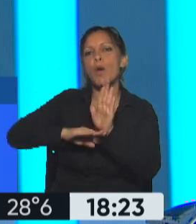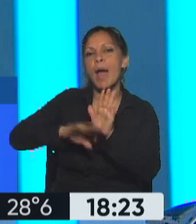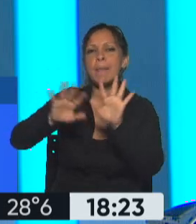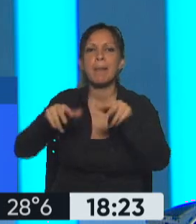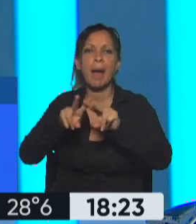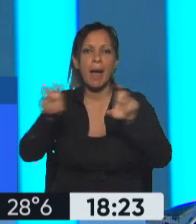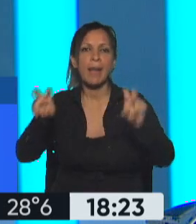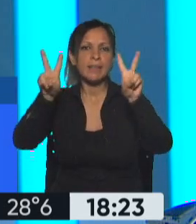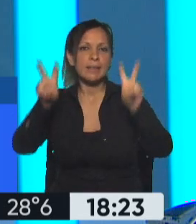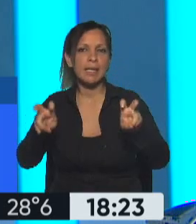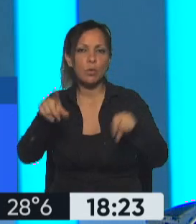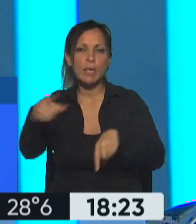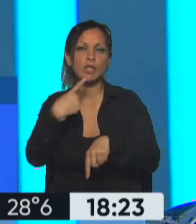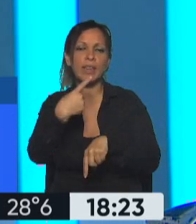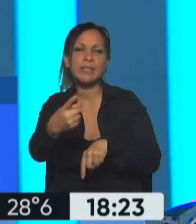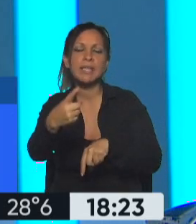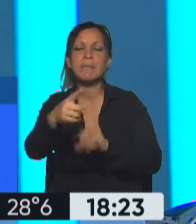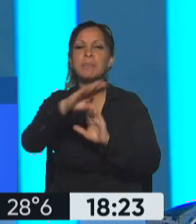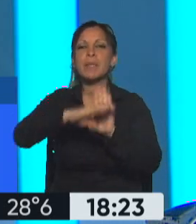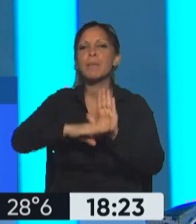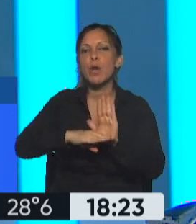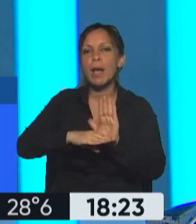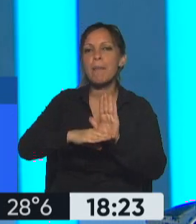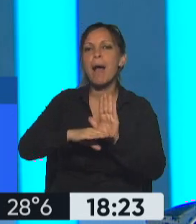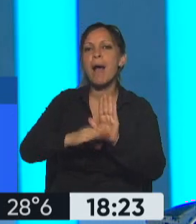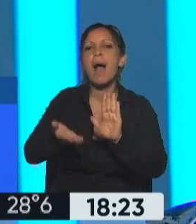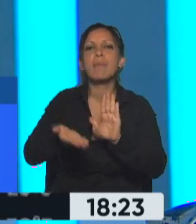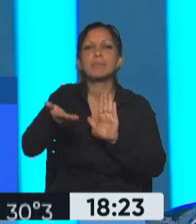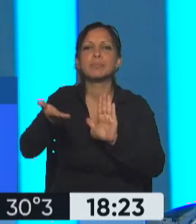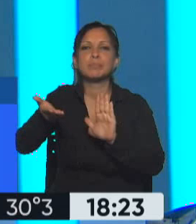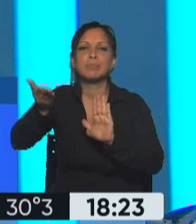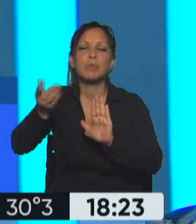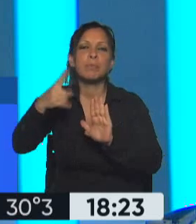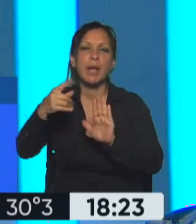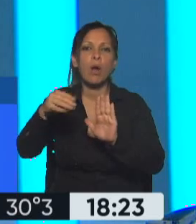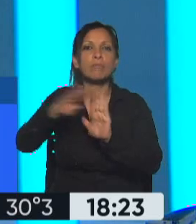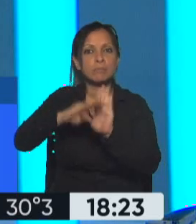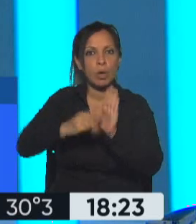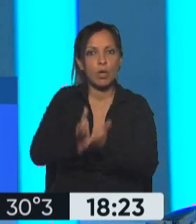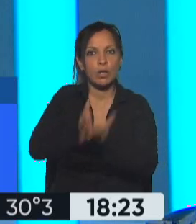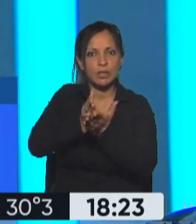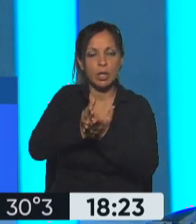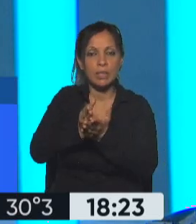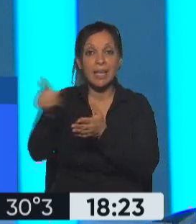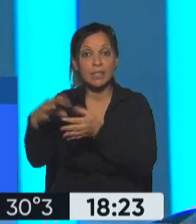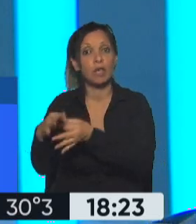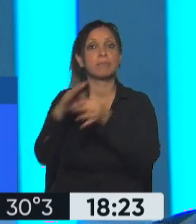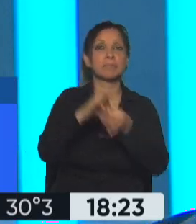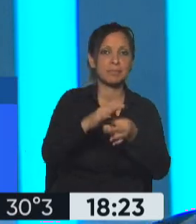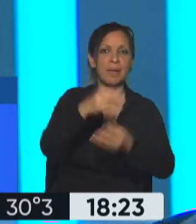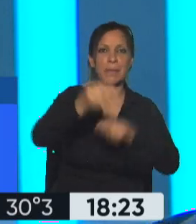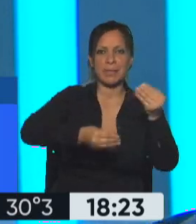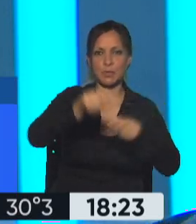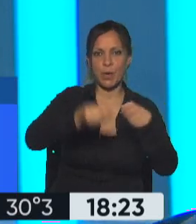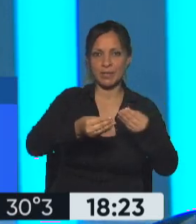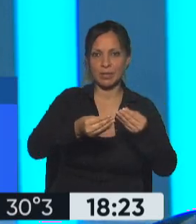dicho, ellos lo llaman programa monetario, pero con varias pautas e indicadores económicos. Esto es el presupuesto. Entonces, por eso te decía que es